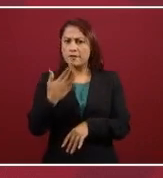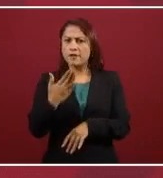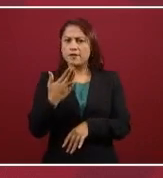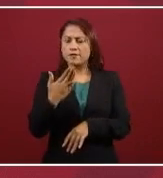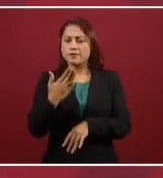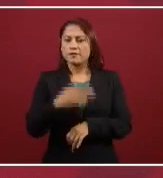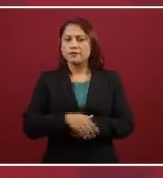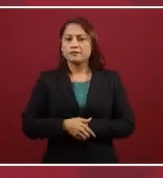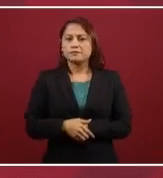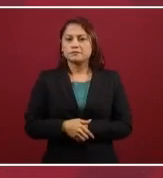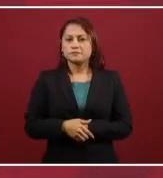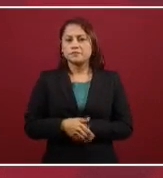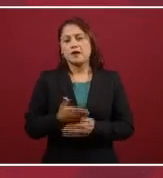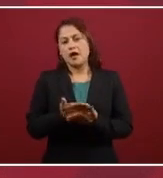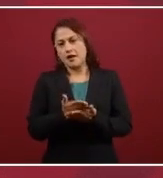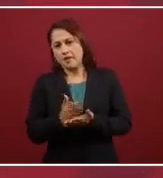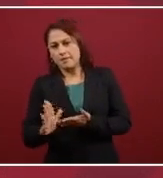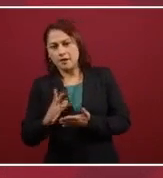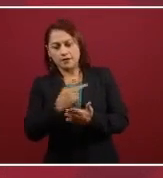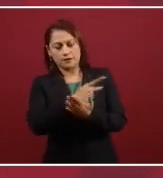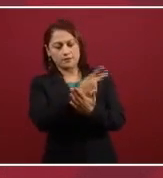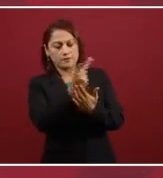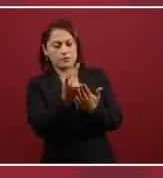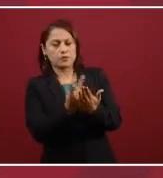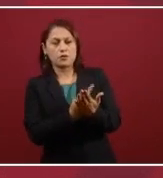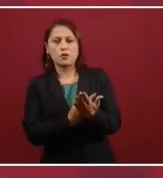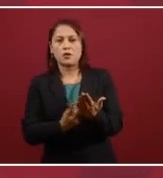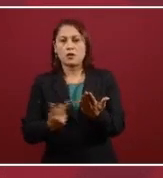continúan los programas de bienestar.